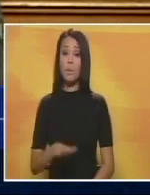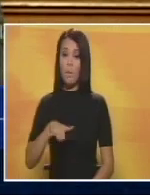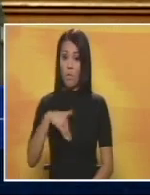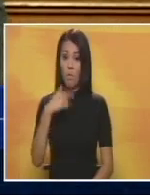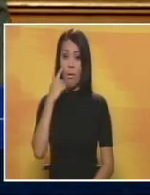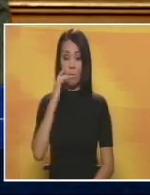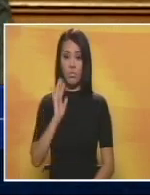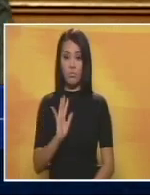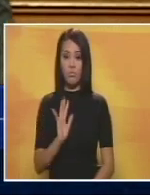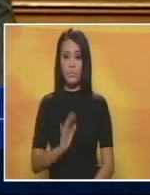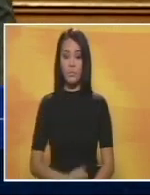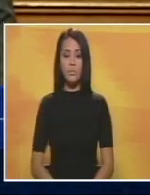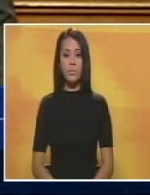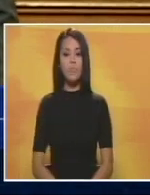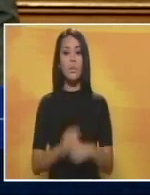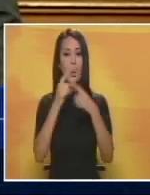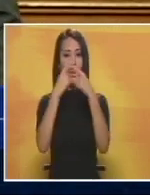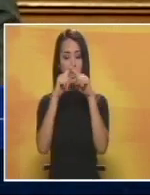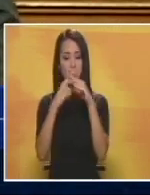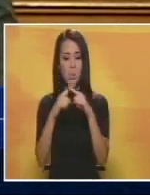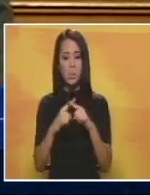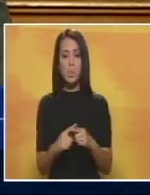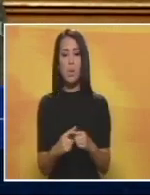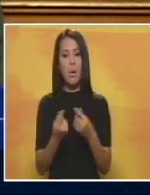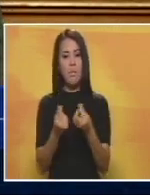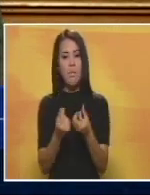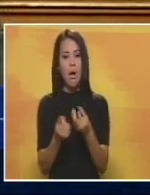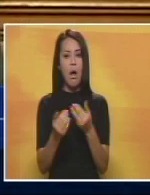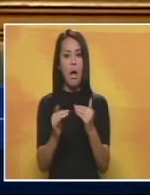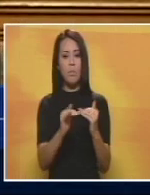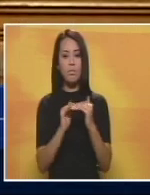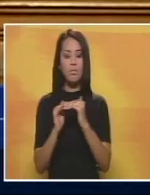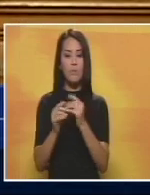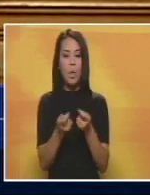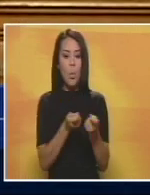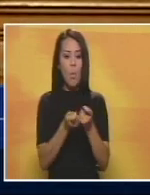permite, desde la contabilidad reguladora,